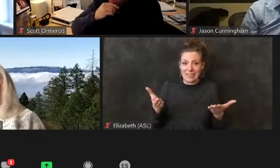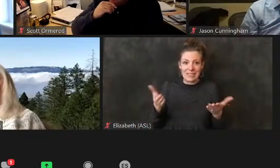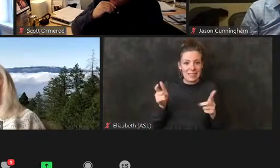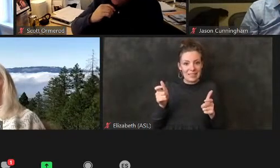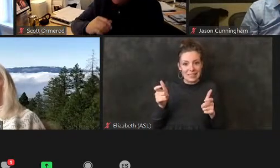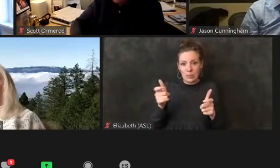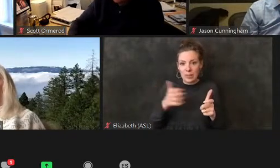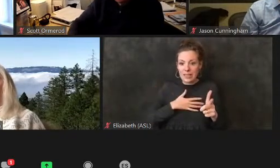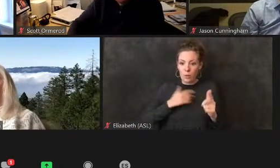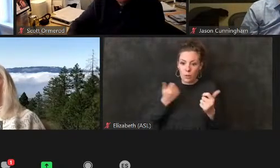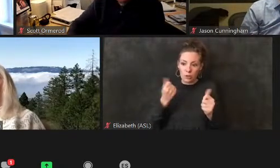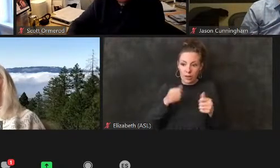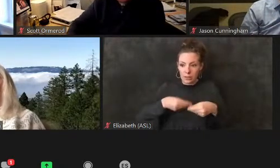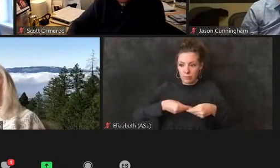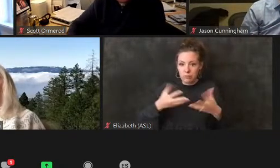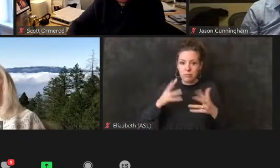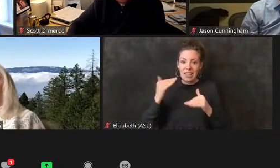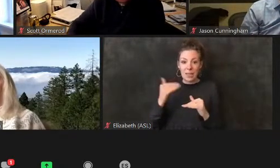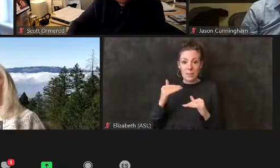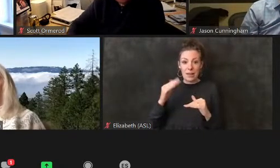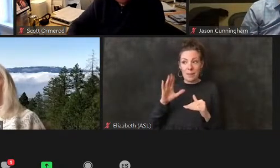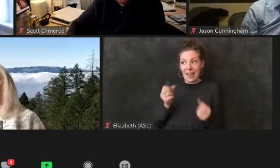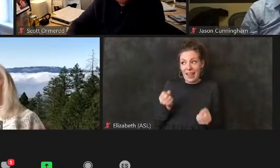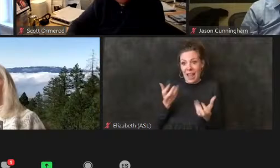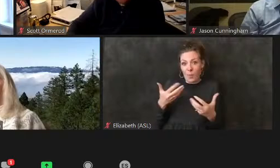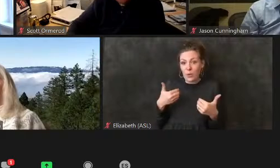Lo principal es que las vacunas estén disponibles,